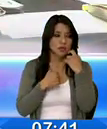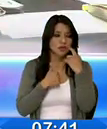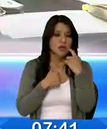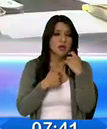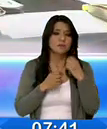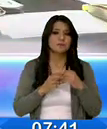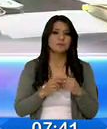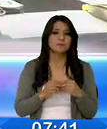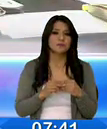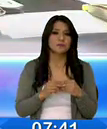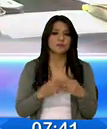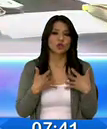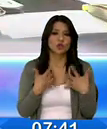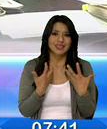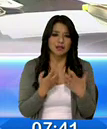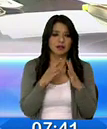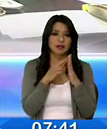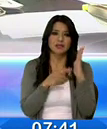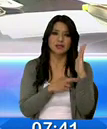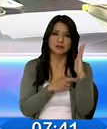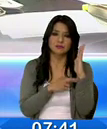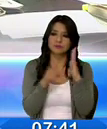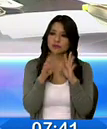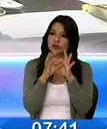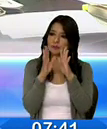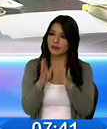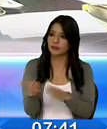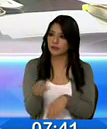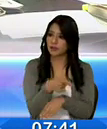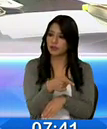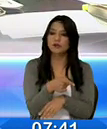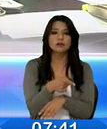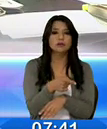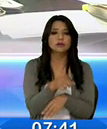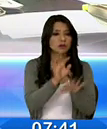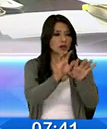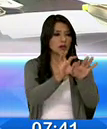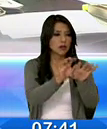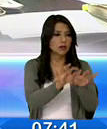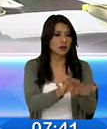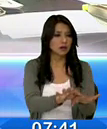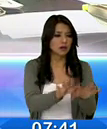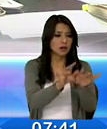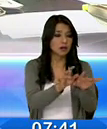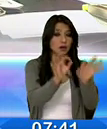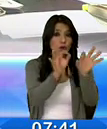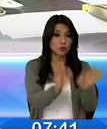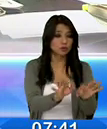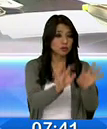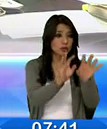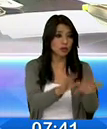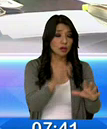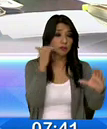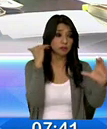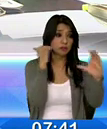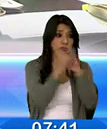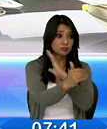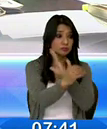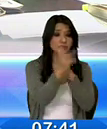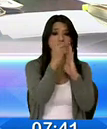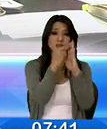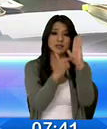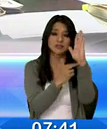personalmente, tratando de registrar a algunos compañeros del equipo, que en el momento en que enviabas el registro